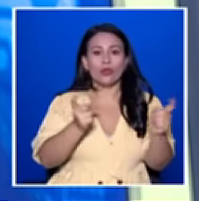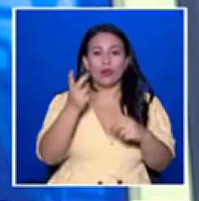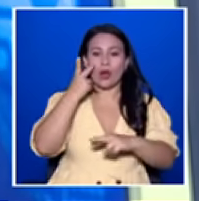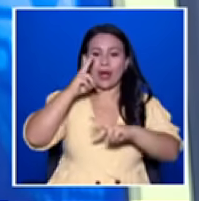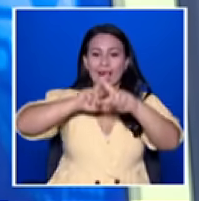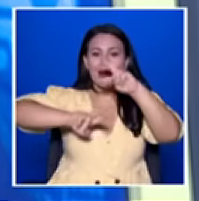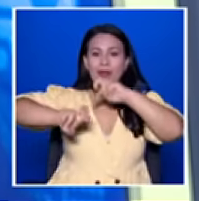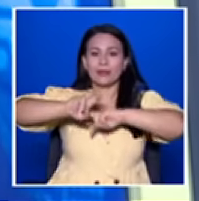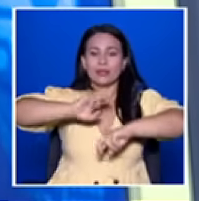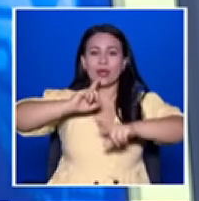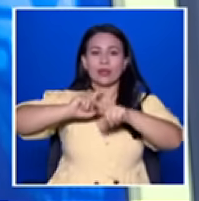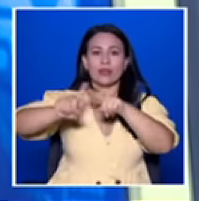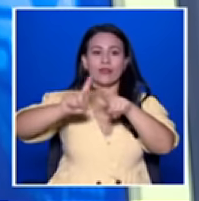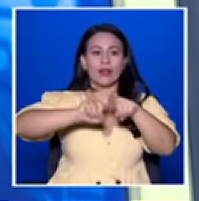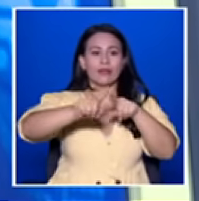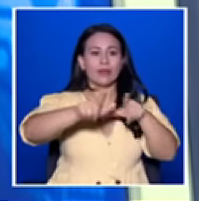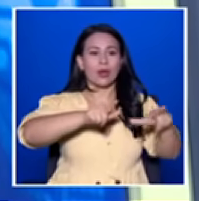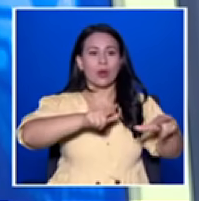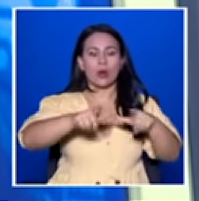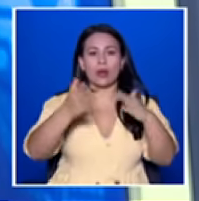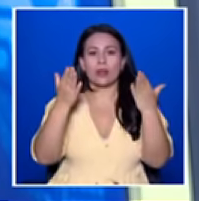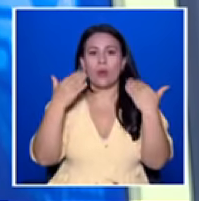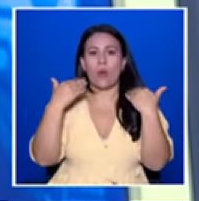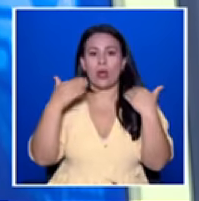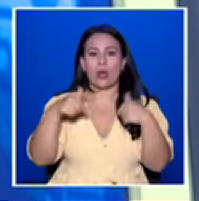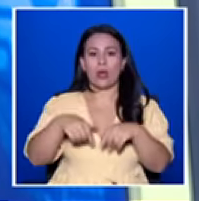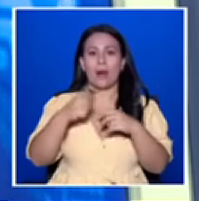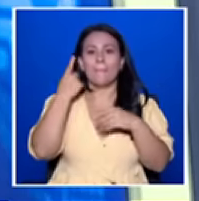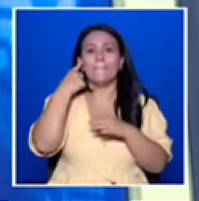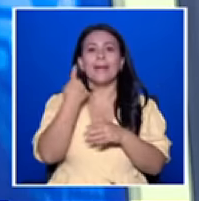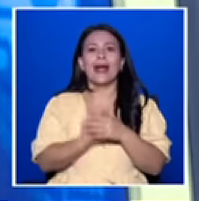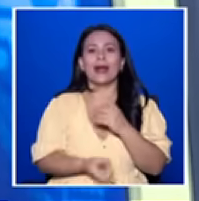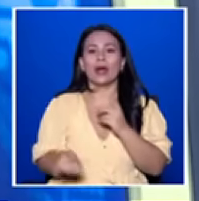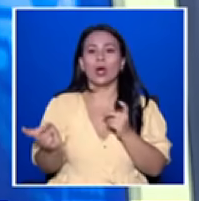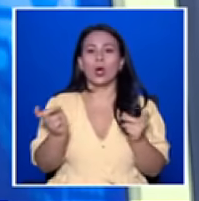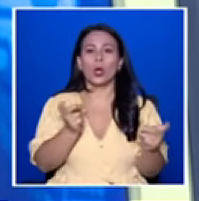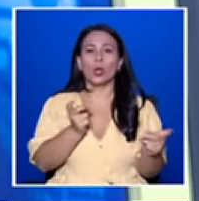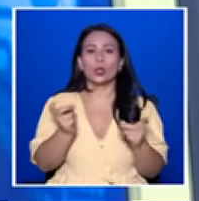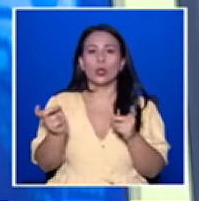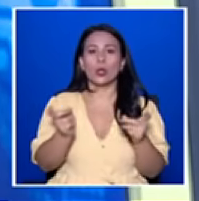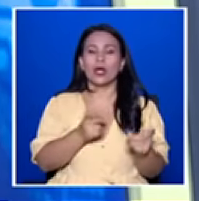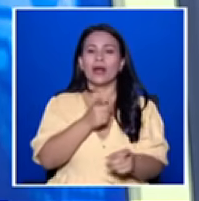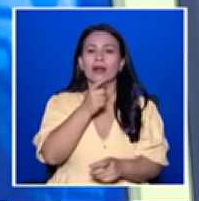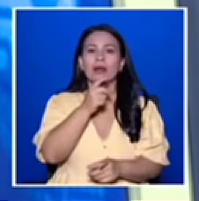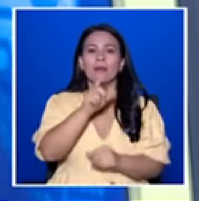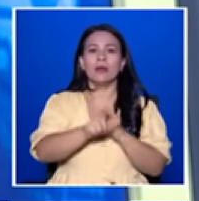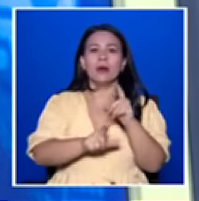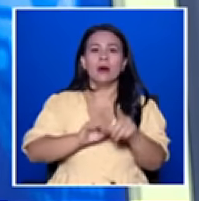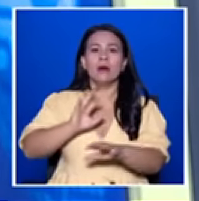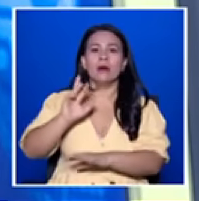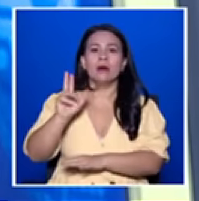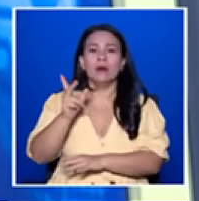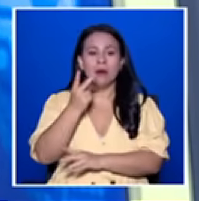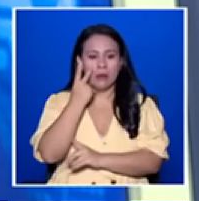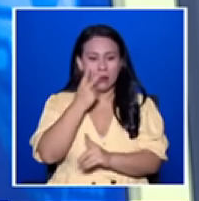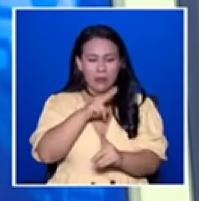operativos de control en distintas vías del puerto principal. Esto para contrarrestar esos índices delictivos en la ciudad y también verificar que los conductores circulen